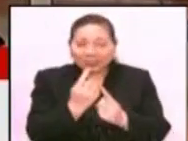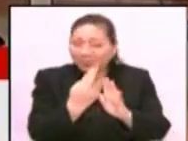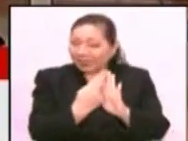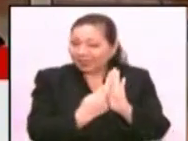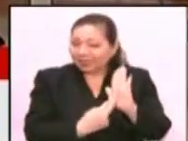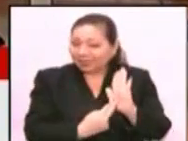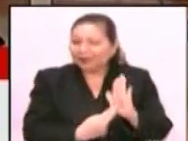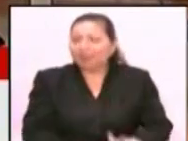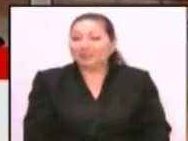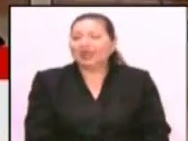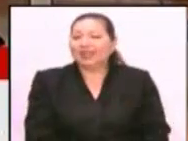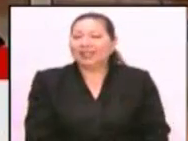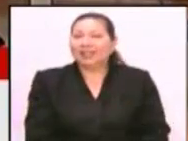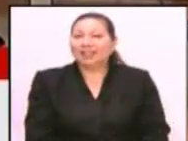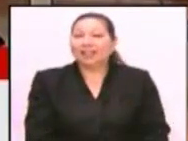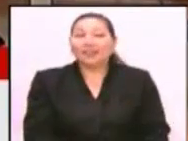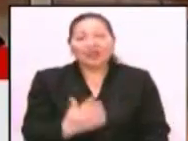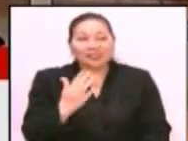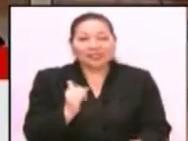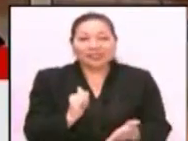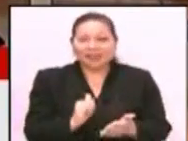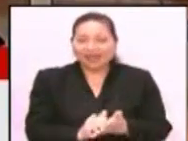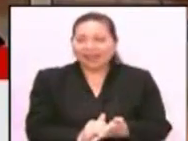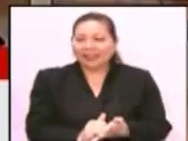reglamentación. Pero yo sé que está